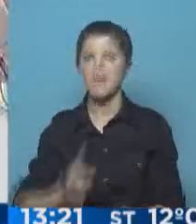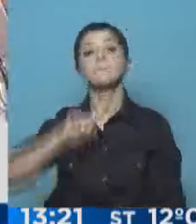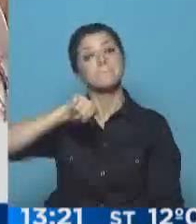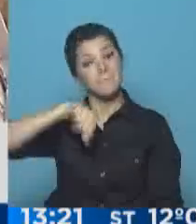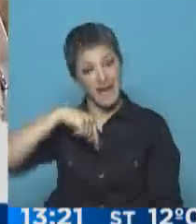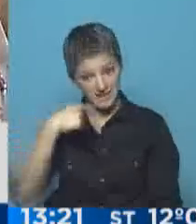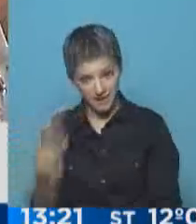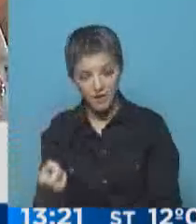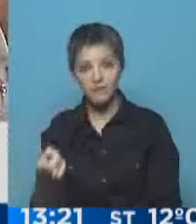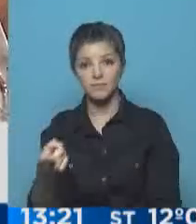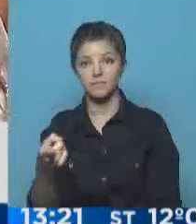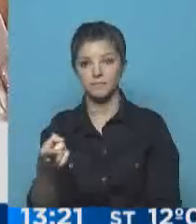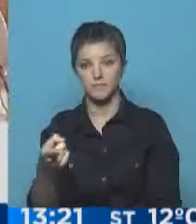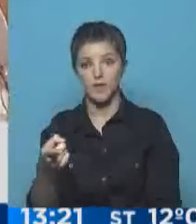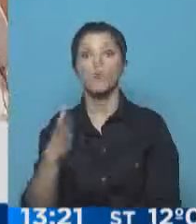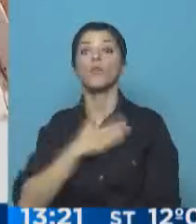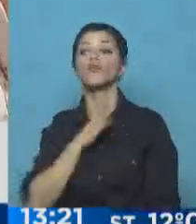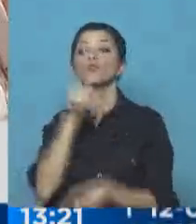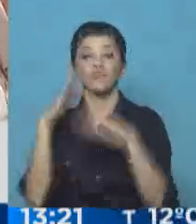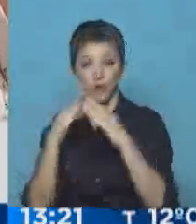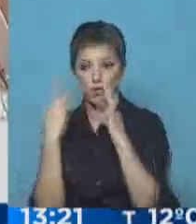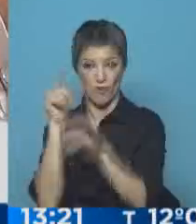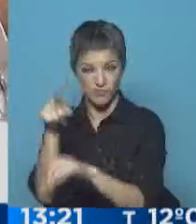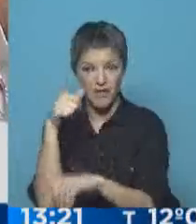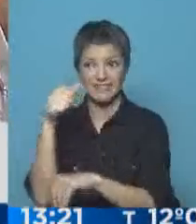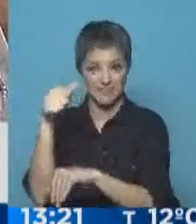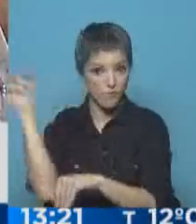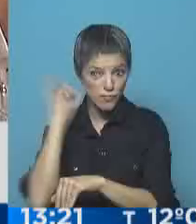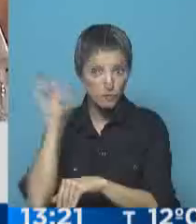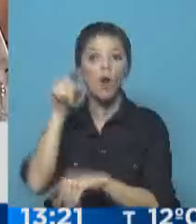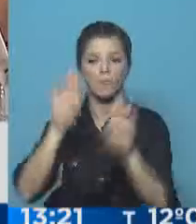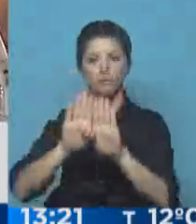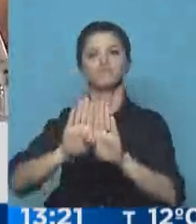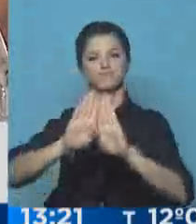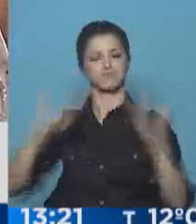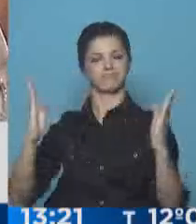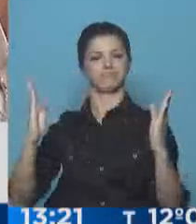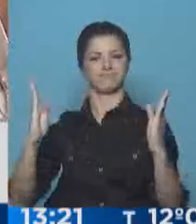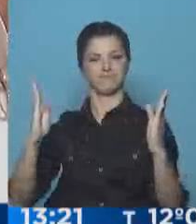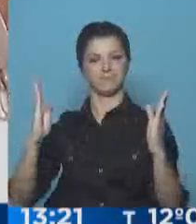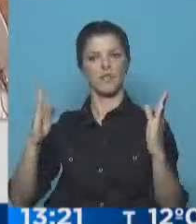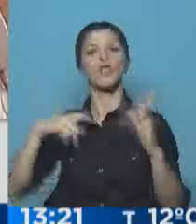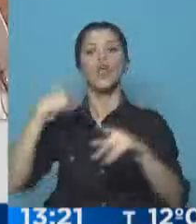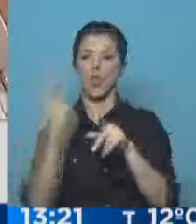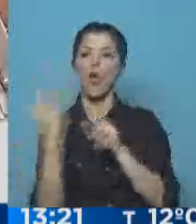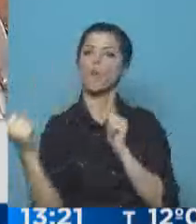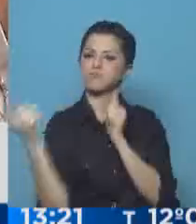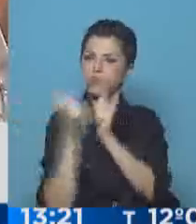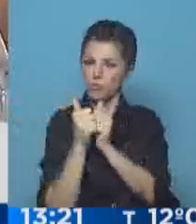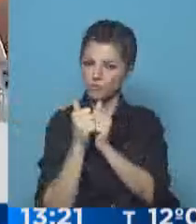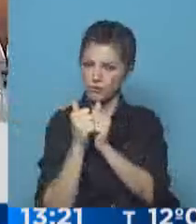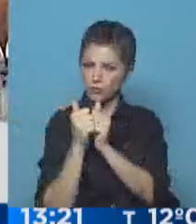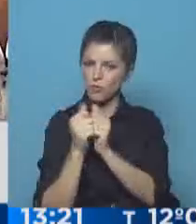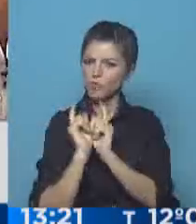mañana, cuando te toque el timbre, abrime la puerta, sigamos juntos y en